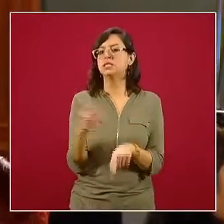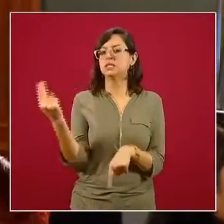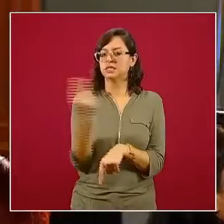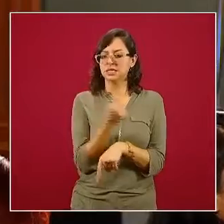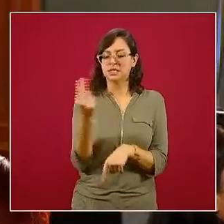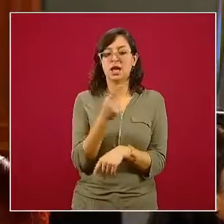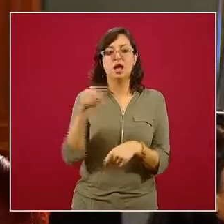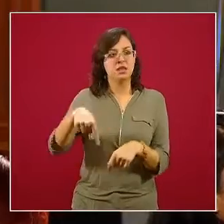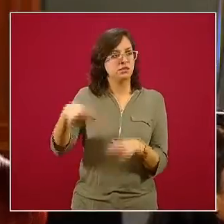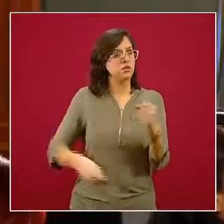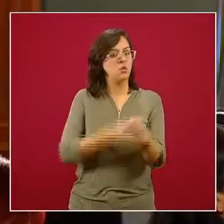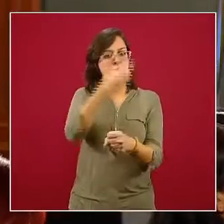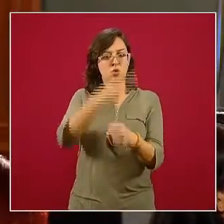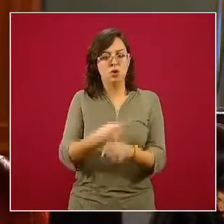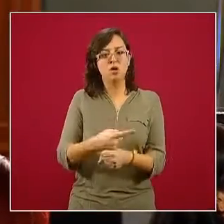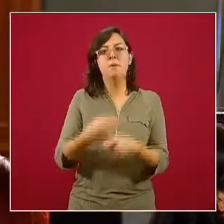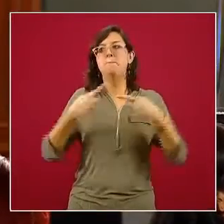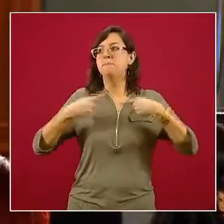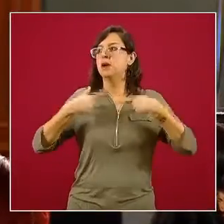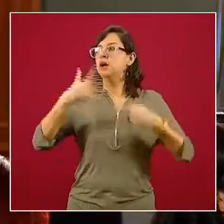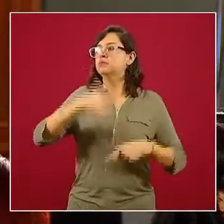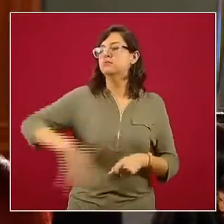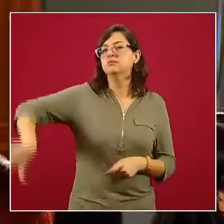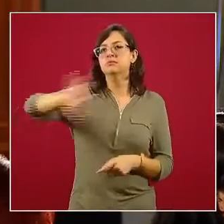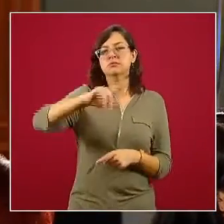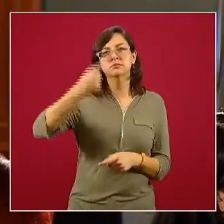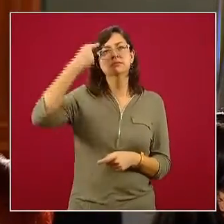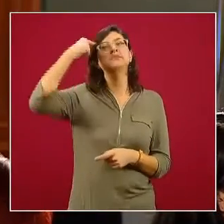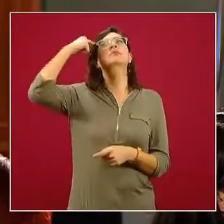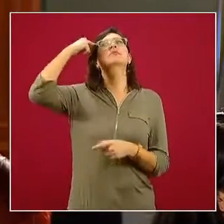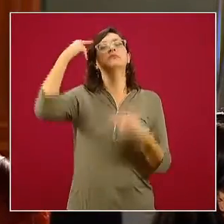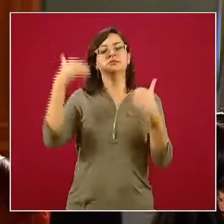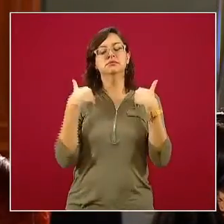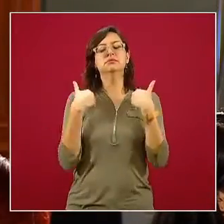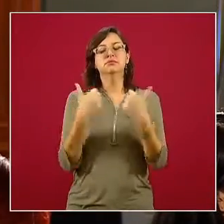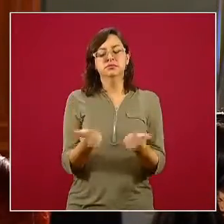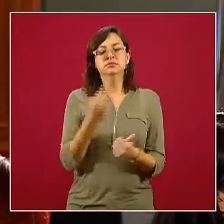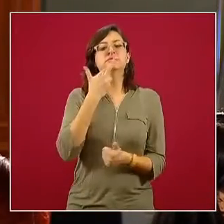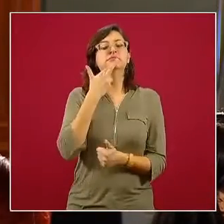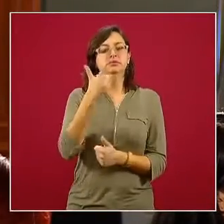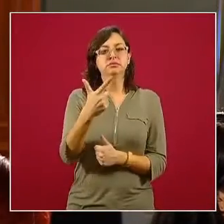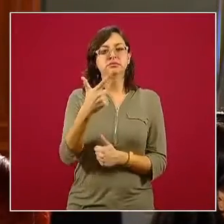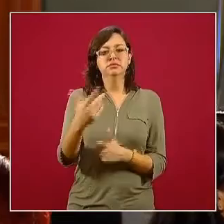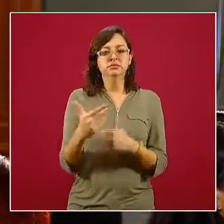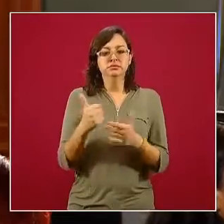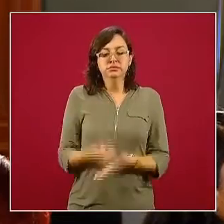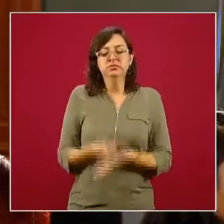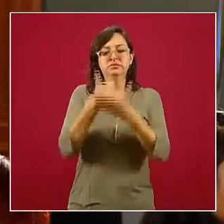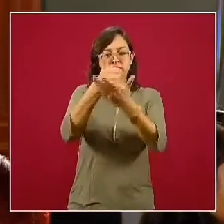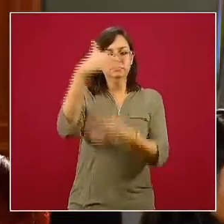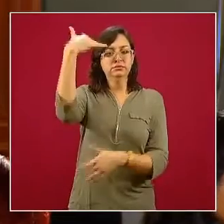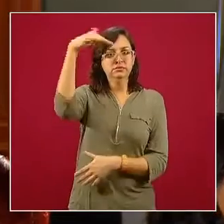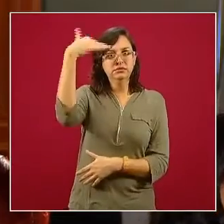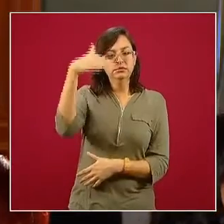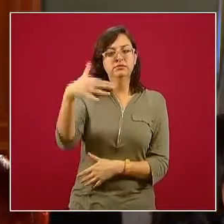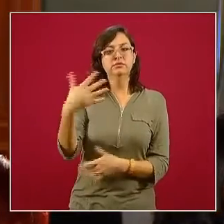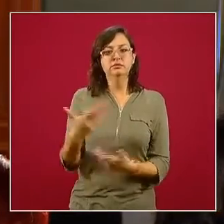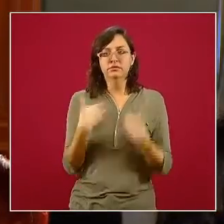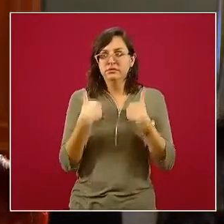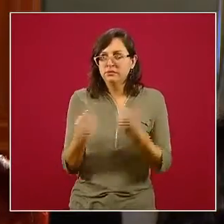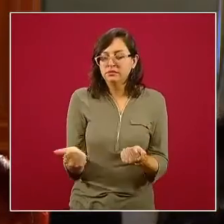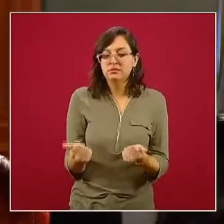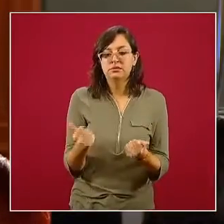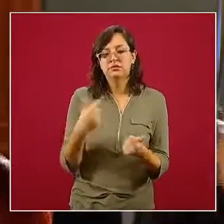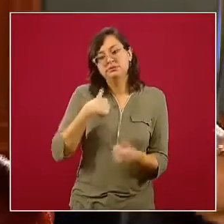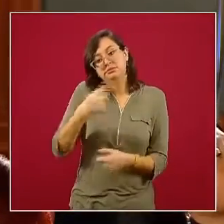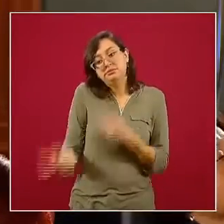la oportunidad para concientizar a la población, a ayudarla a madurar, ayudarla a entender. Estas